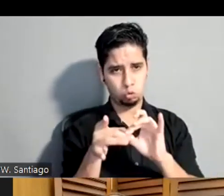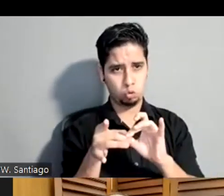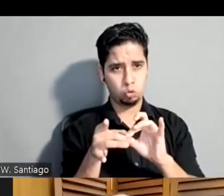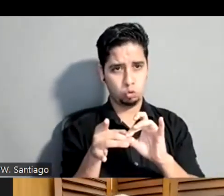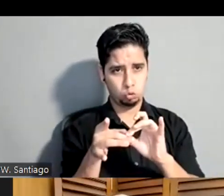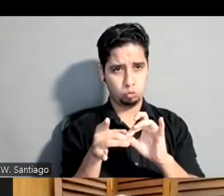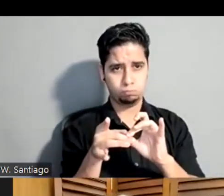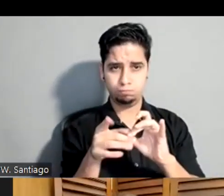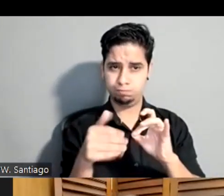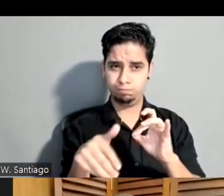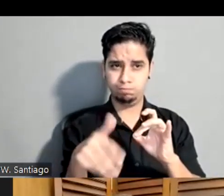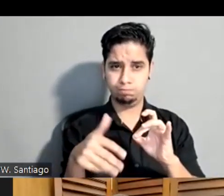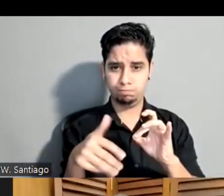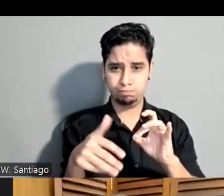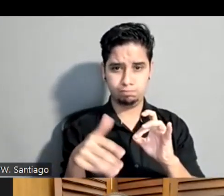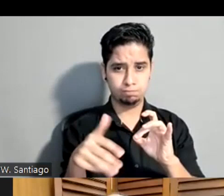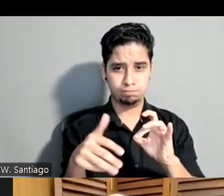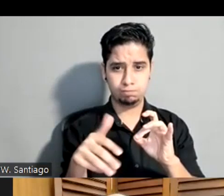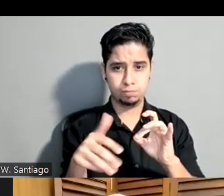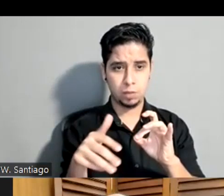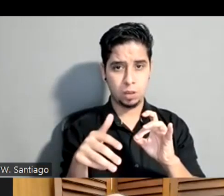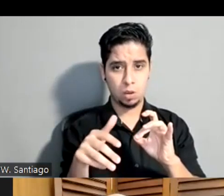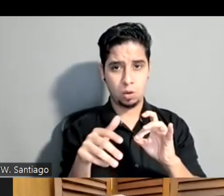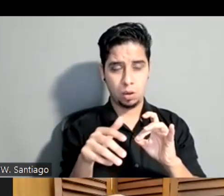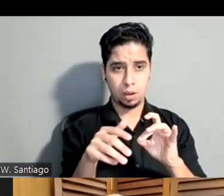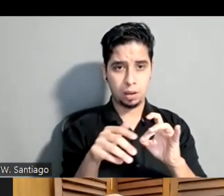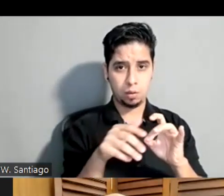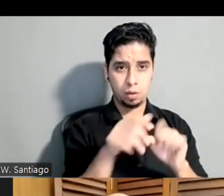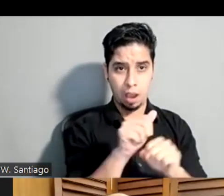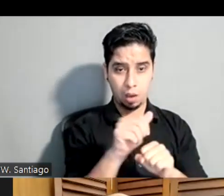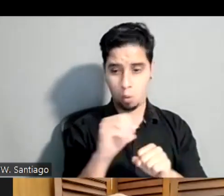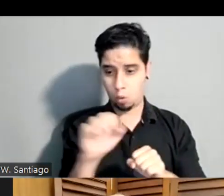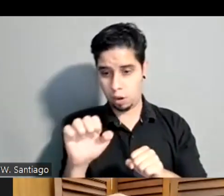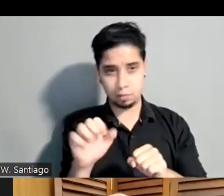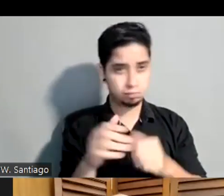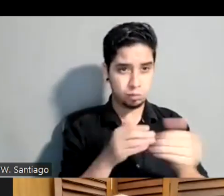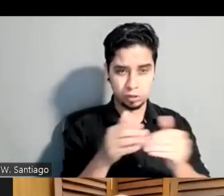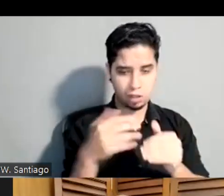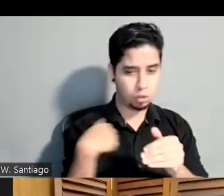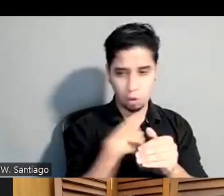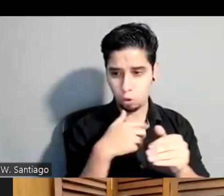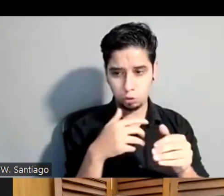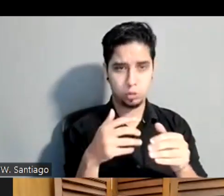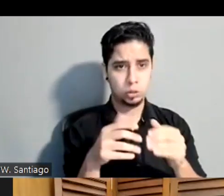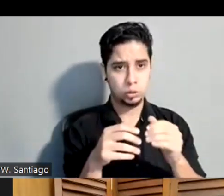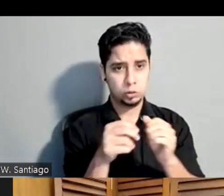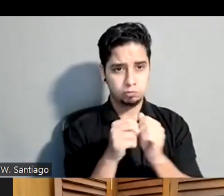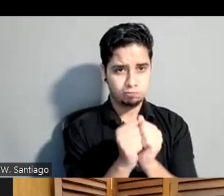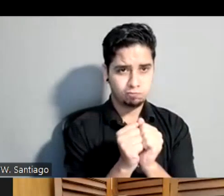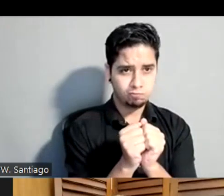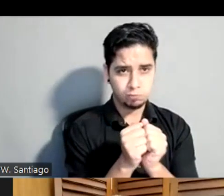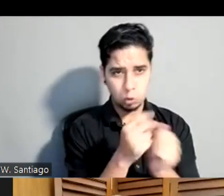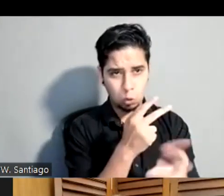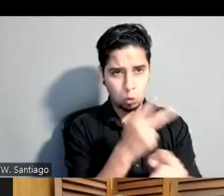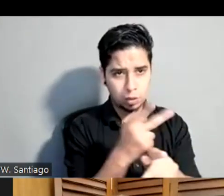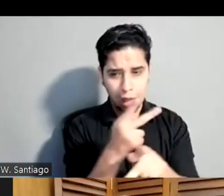otras, y unes con otros, de ayudarnos, de cuidar unos por otros, ¿verdad? De sí.